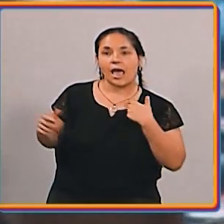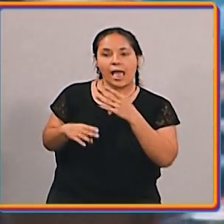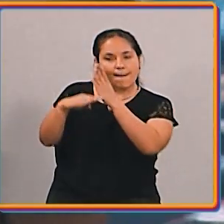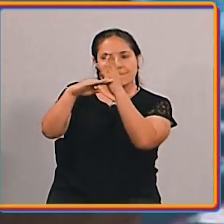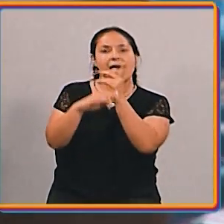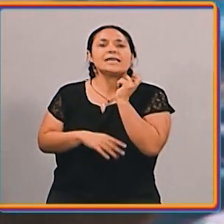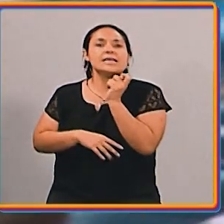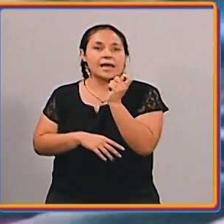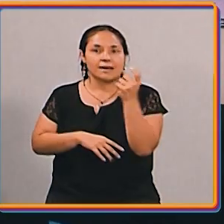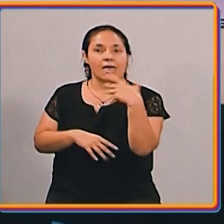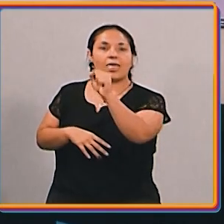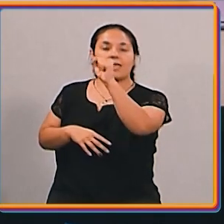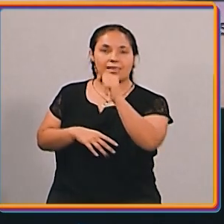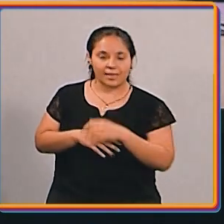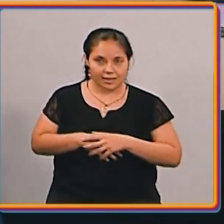espía.